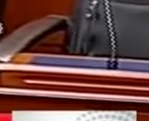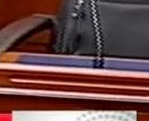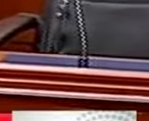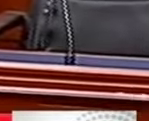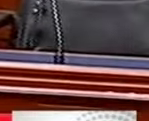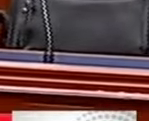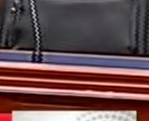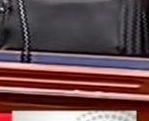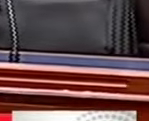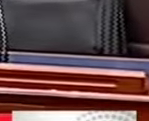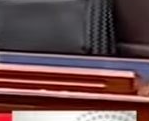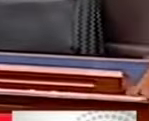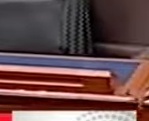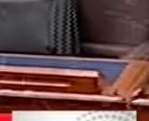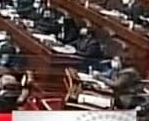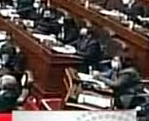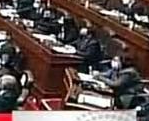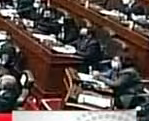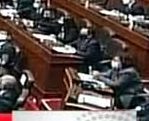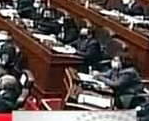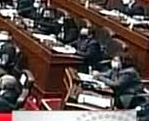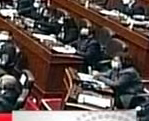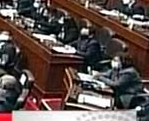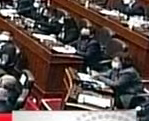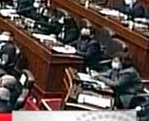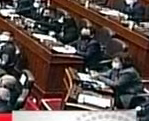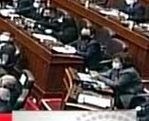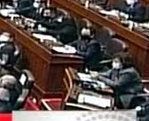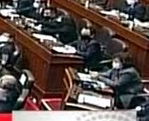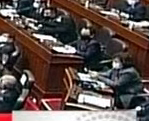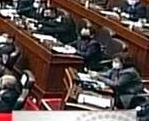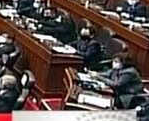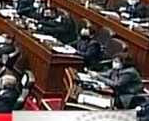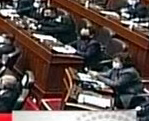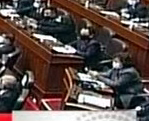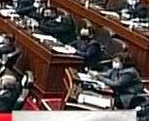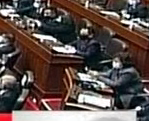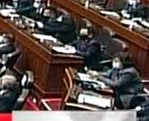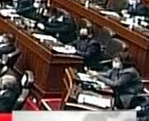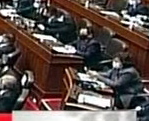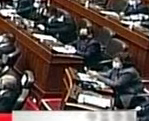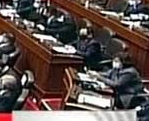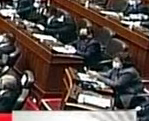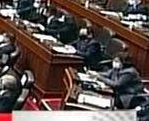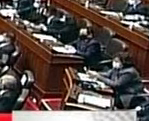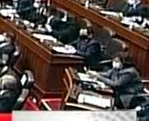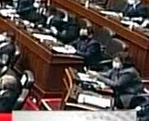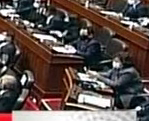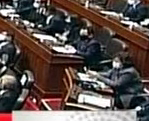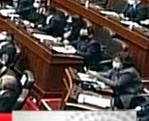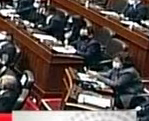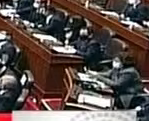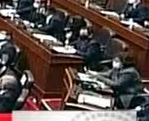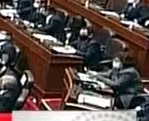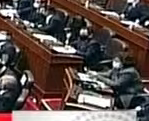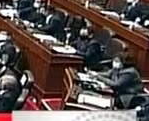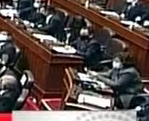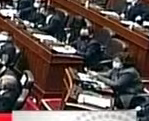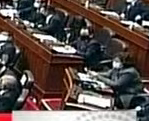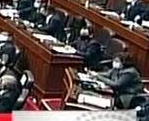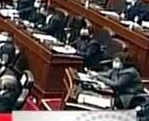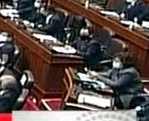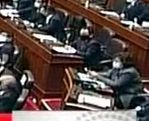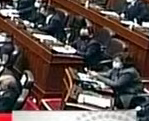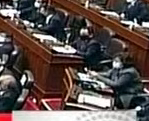los artículos 55, inciso E, y 82 del Reglamento del Congreso de la República.